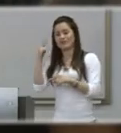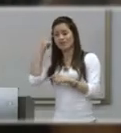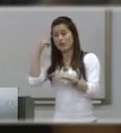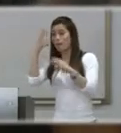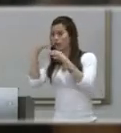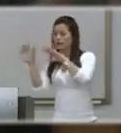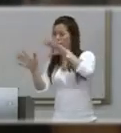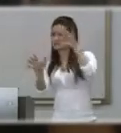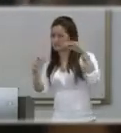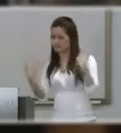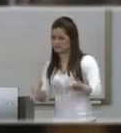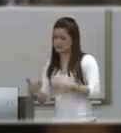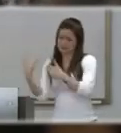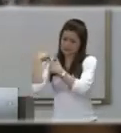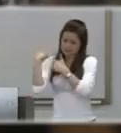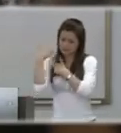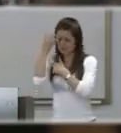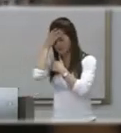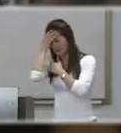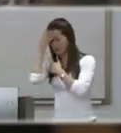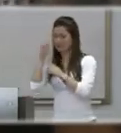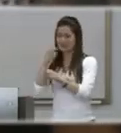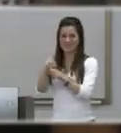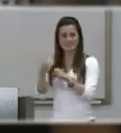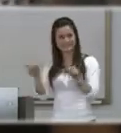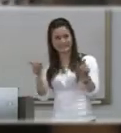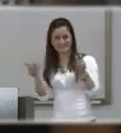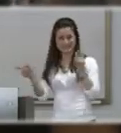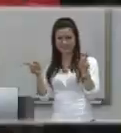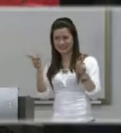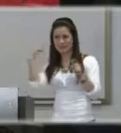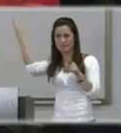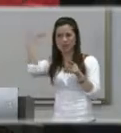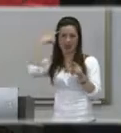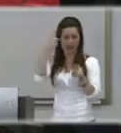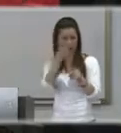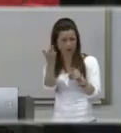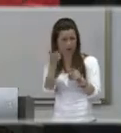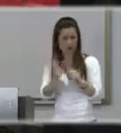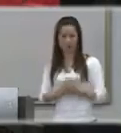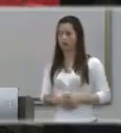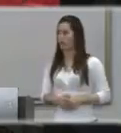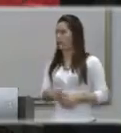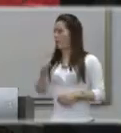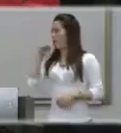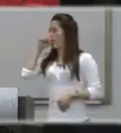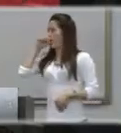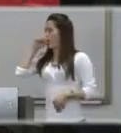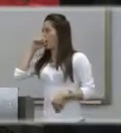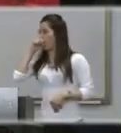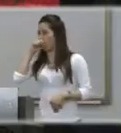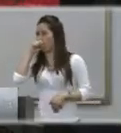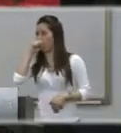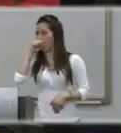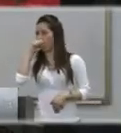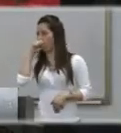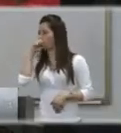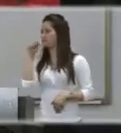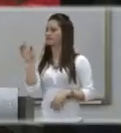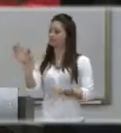serie de cosas que tienen un peso en la cotidianidad y en la exclusión. Entonces también parte del mensaje social es que hay gente que sí sabe cómo